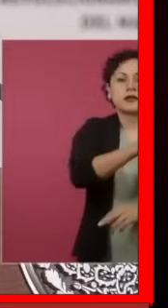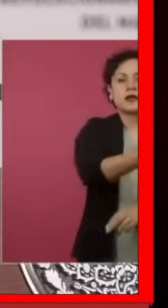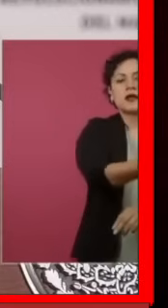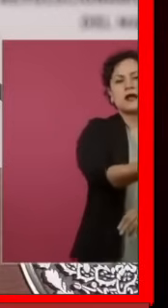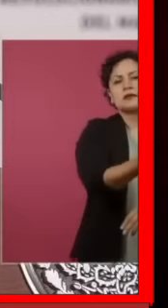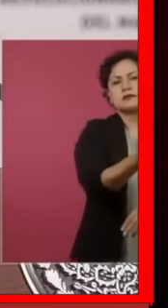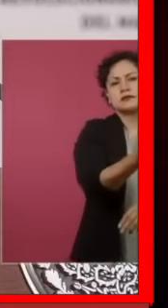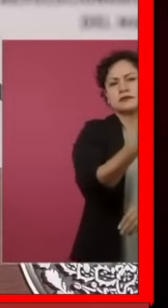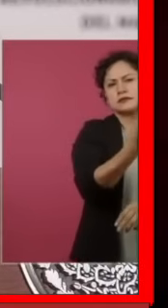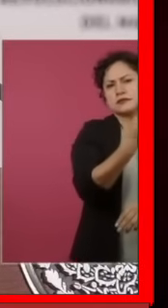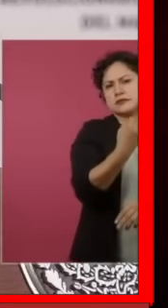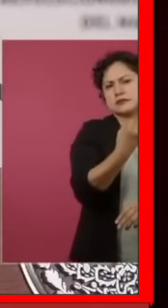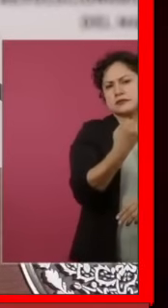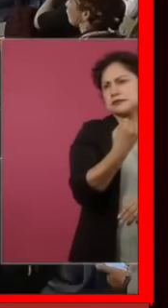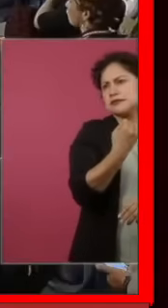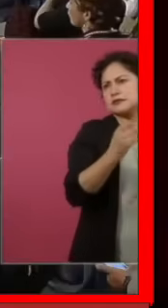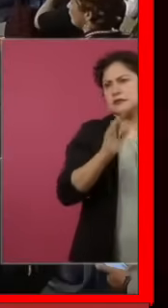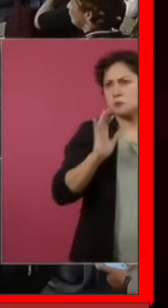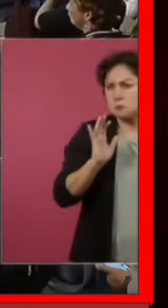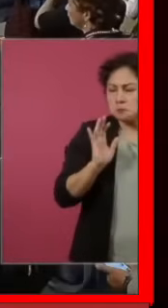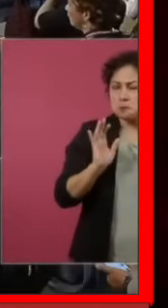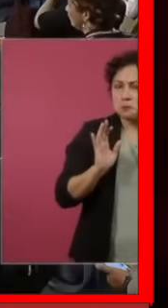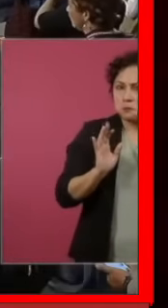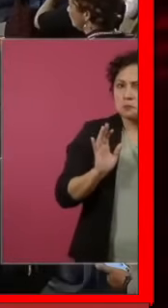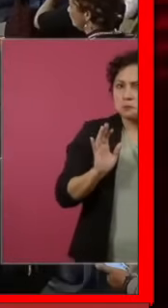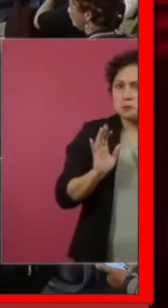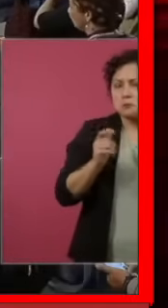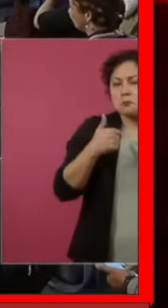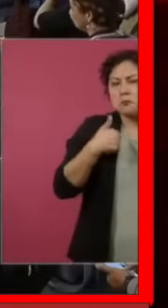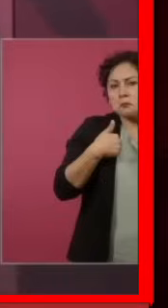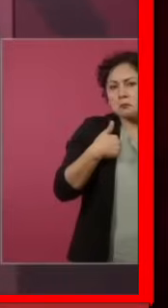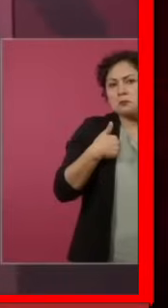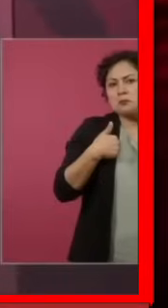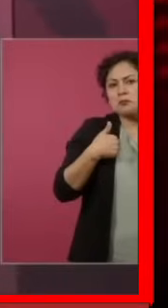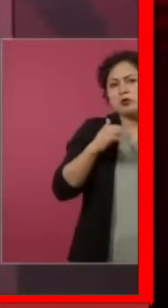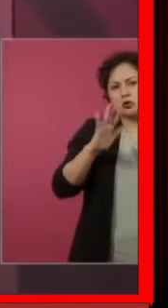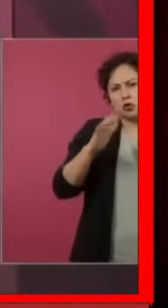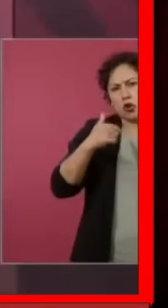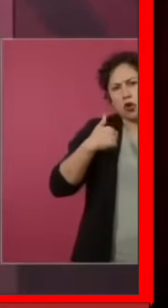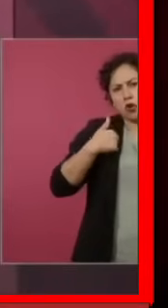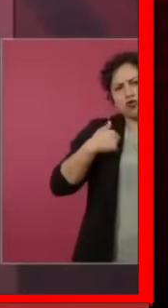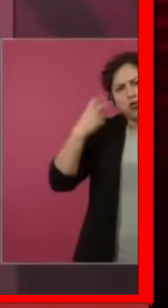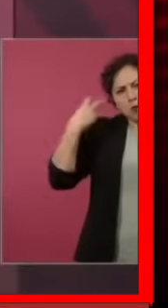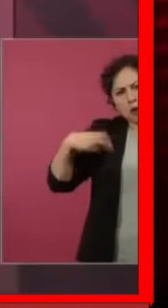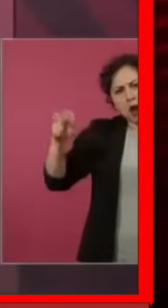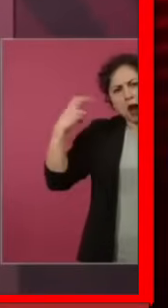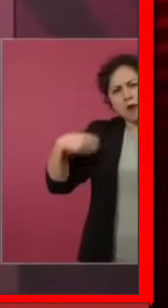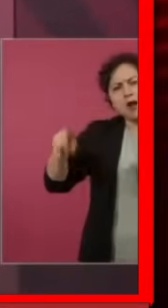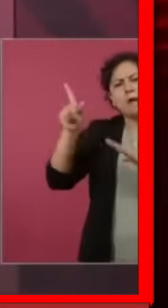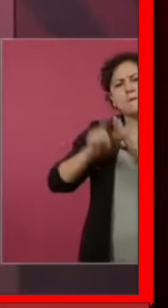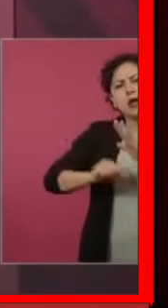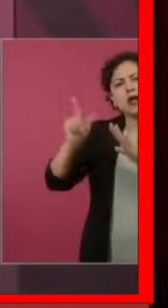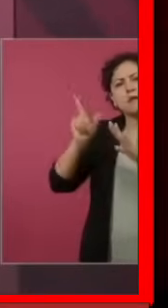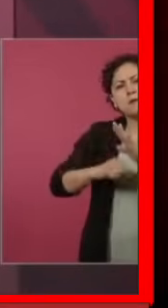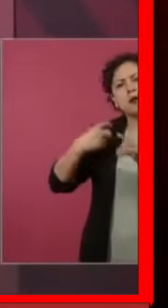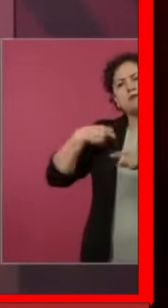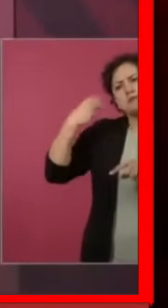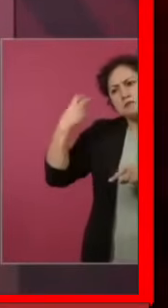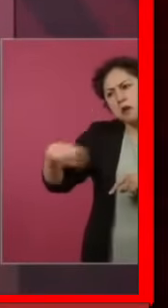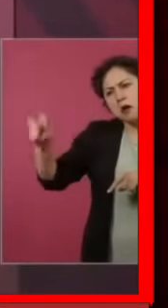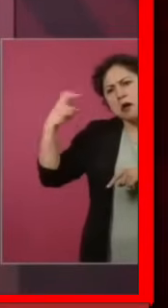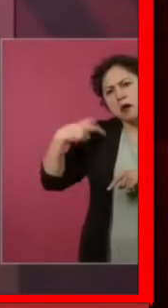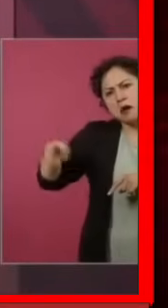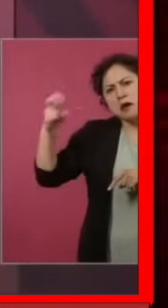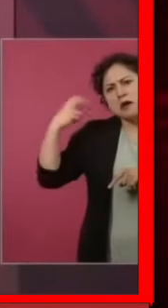Sí. Entonces, como yo iba cada mes por allá y sobrevolaba